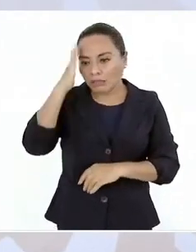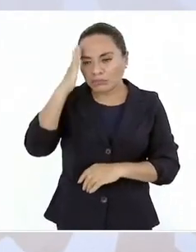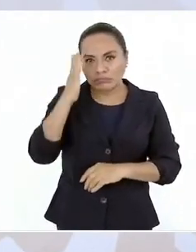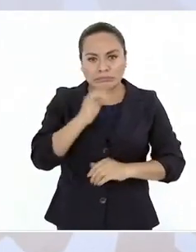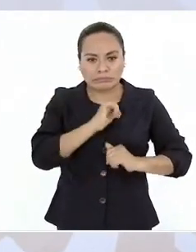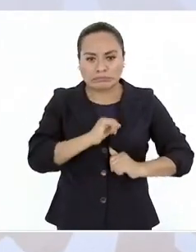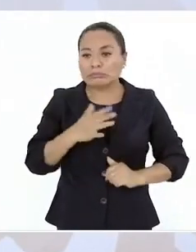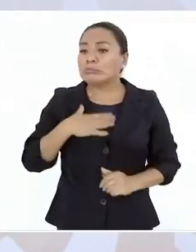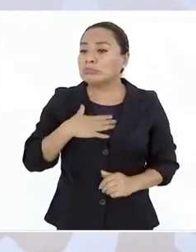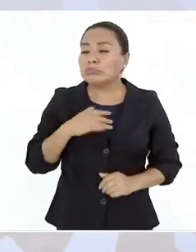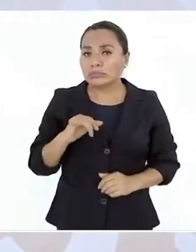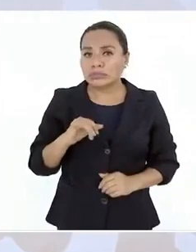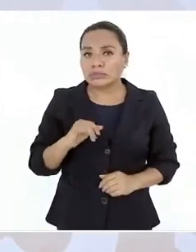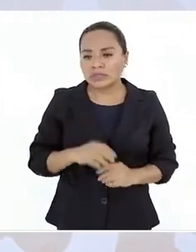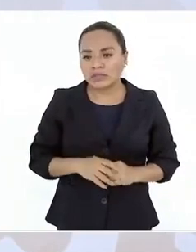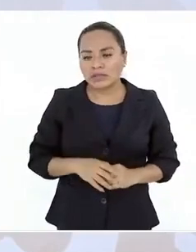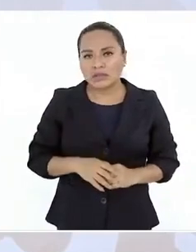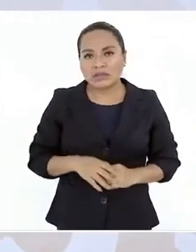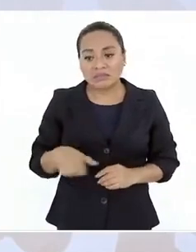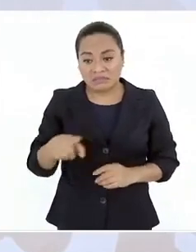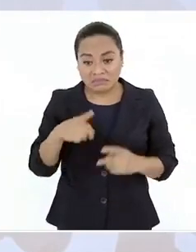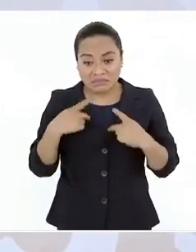y dicen, no vas a pasar,